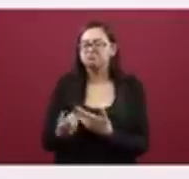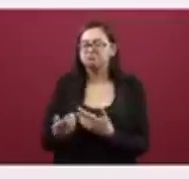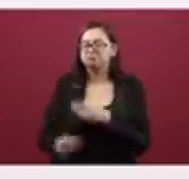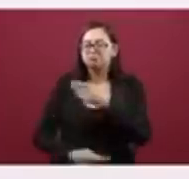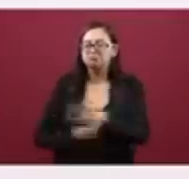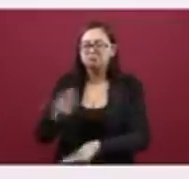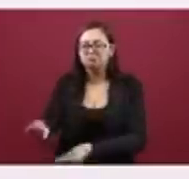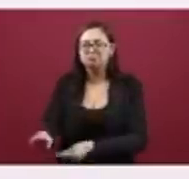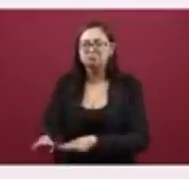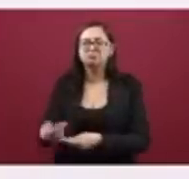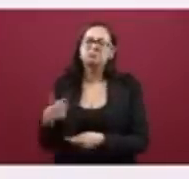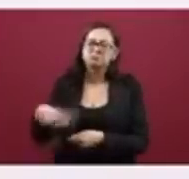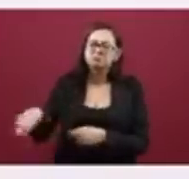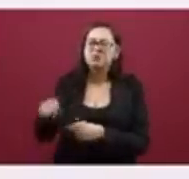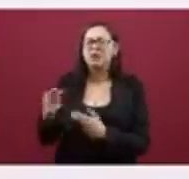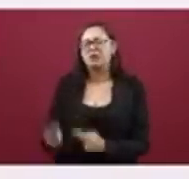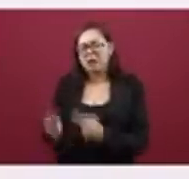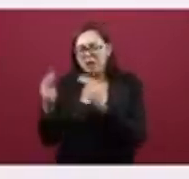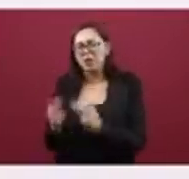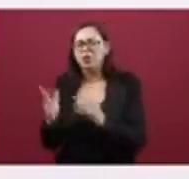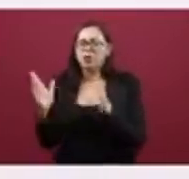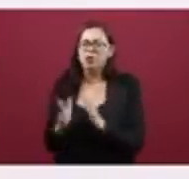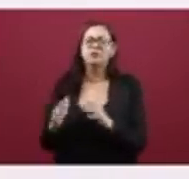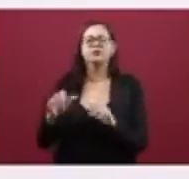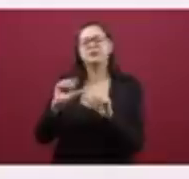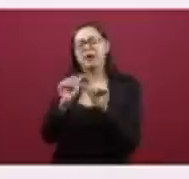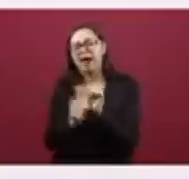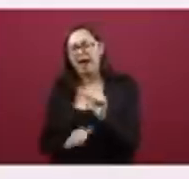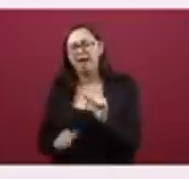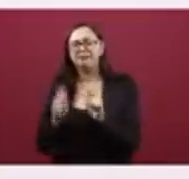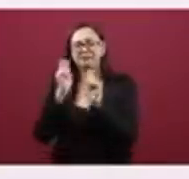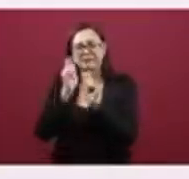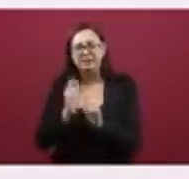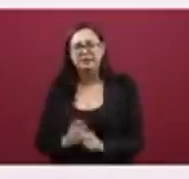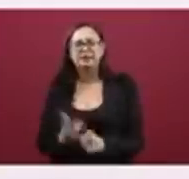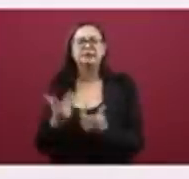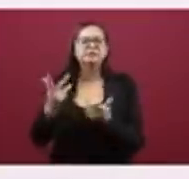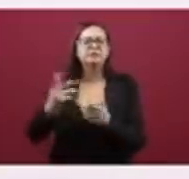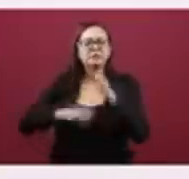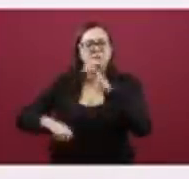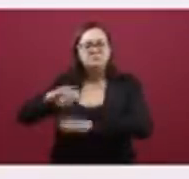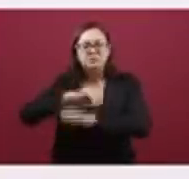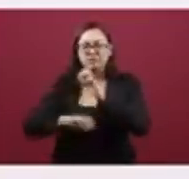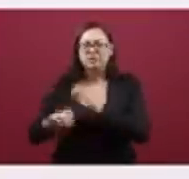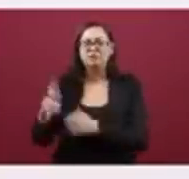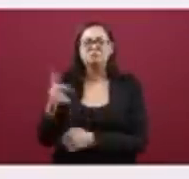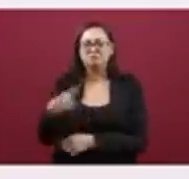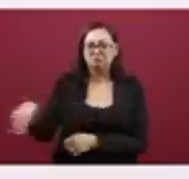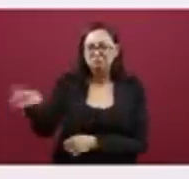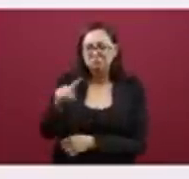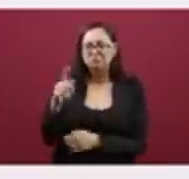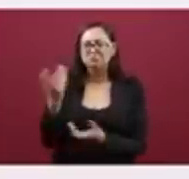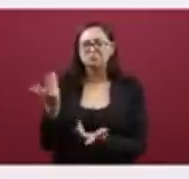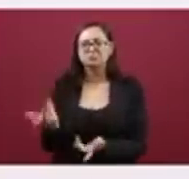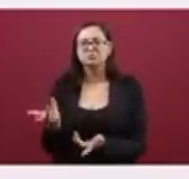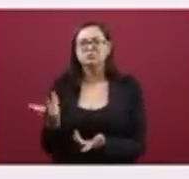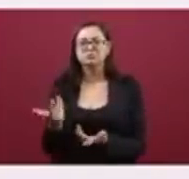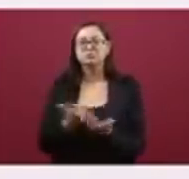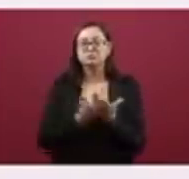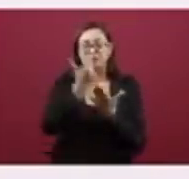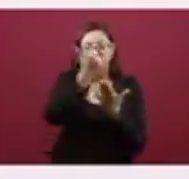pequeños comerciantes artesanos pequeños empresarios y se